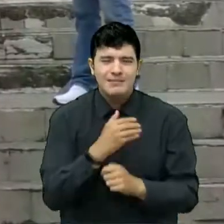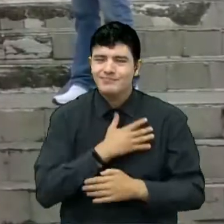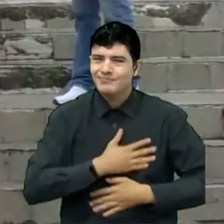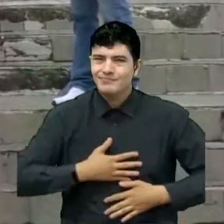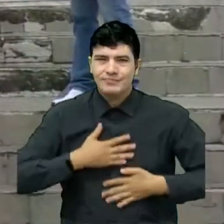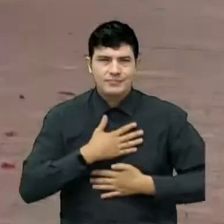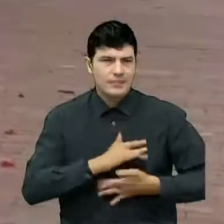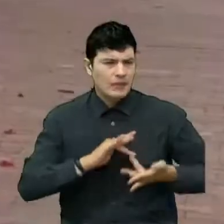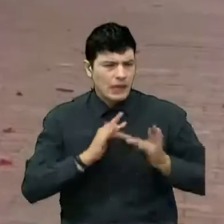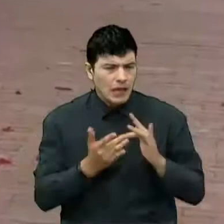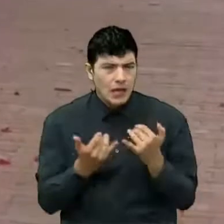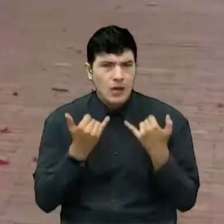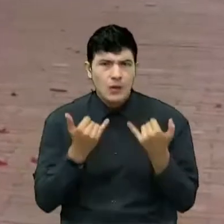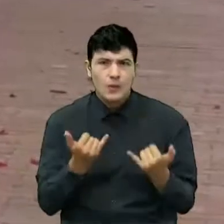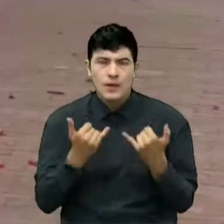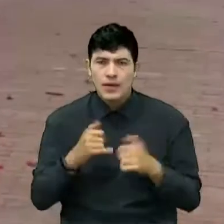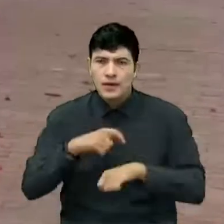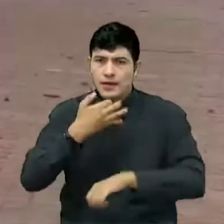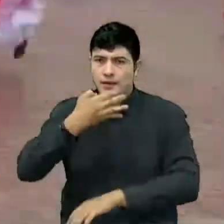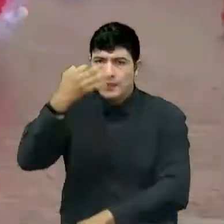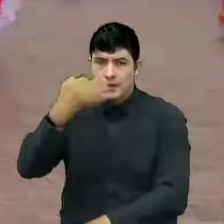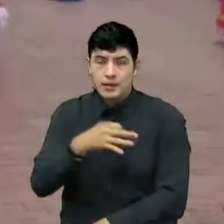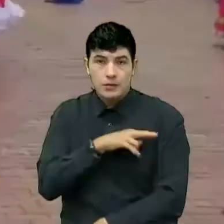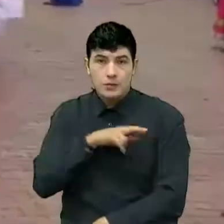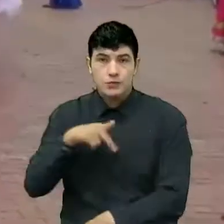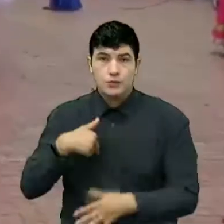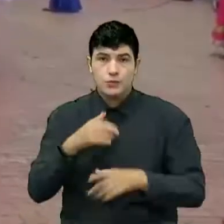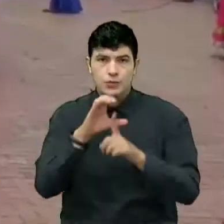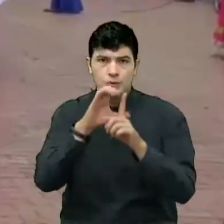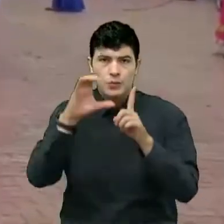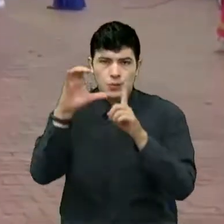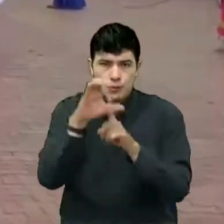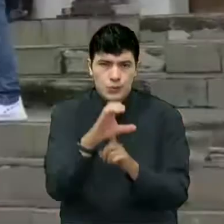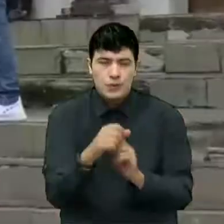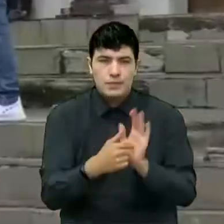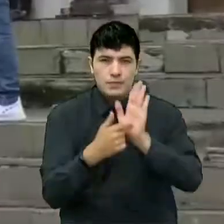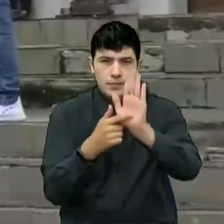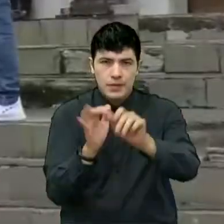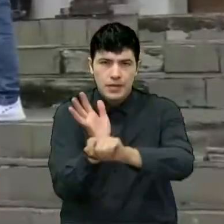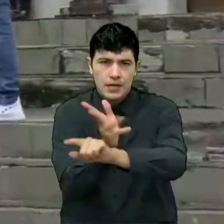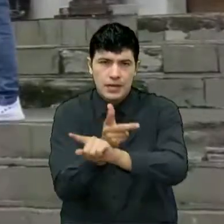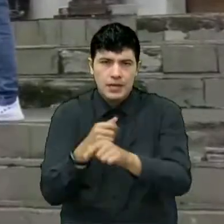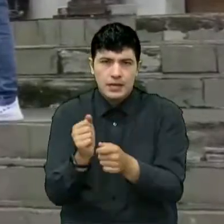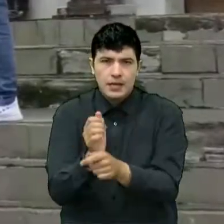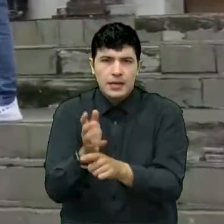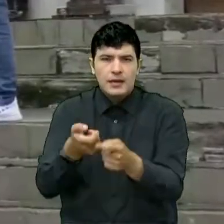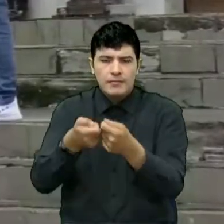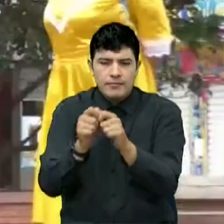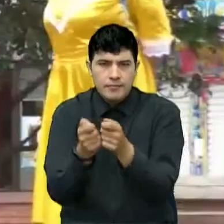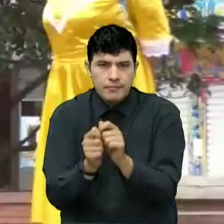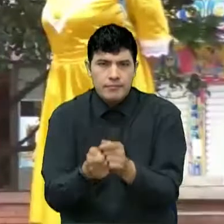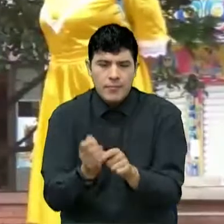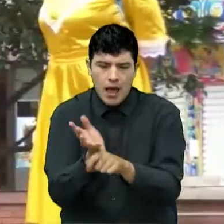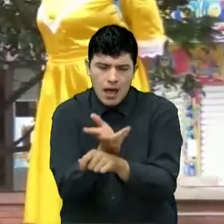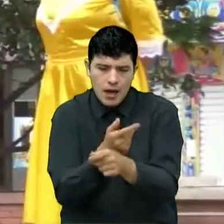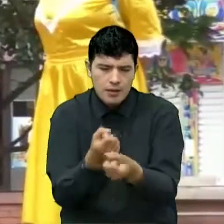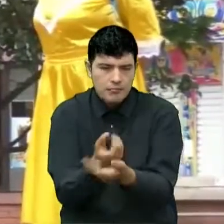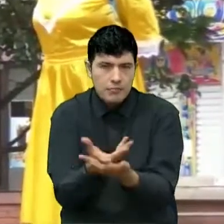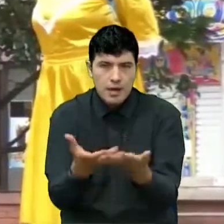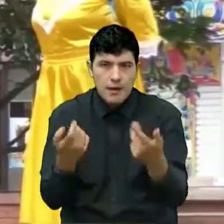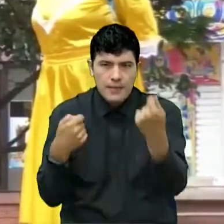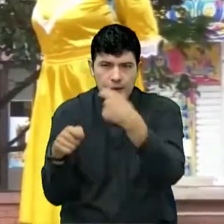porque ya es hora que los que hacemos patria con la cultura con el arte con las artesanías como gestores